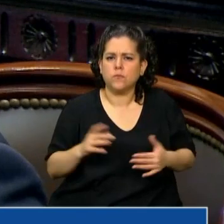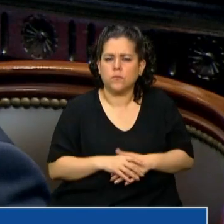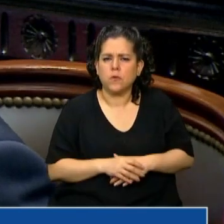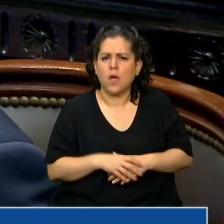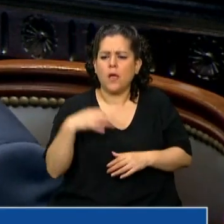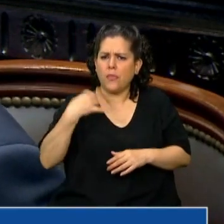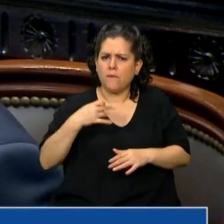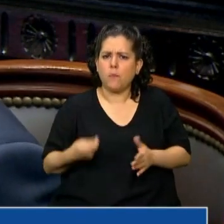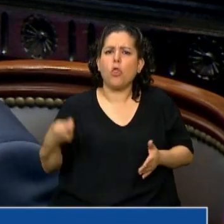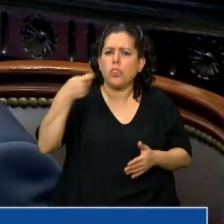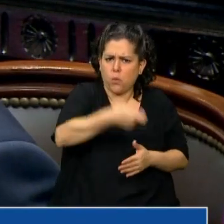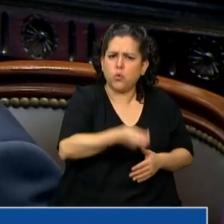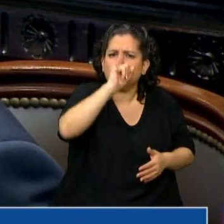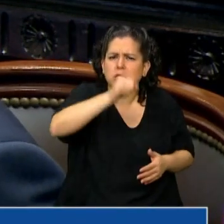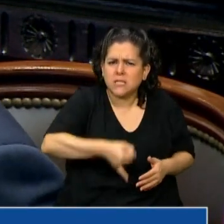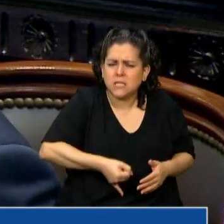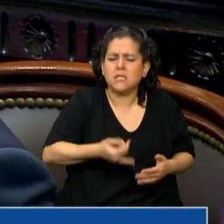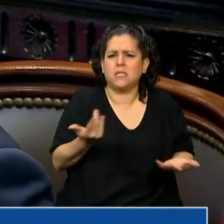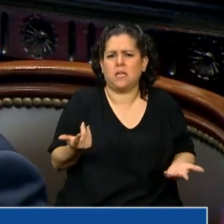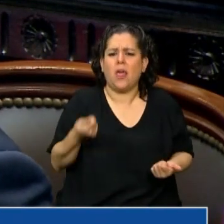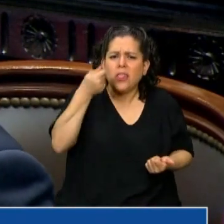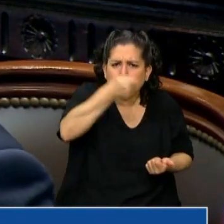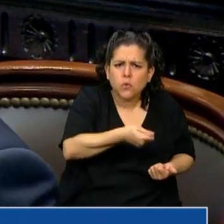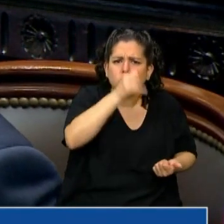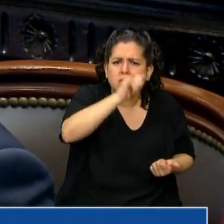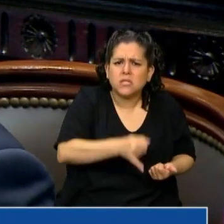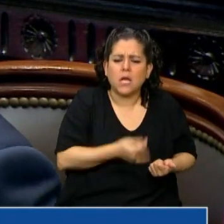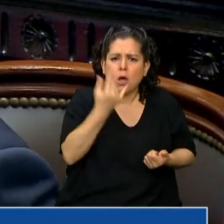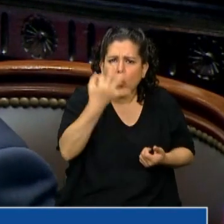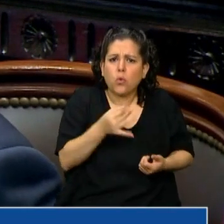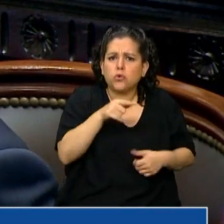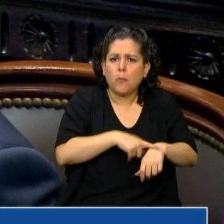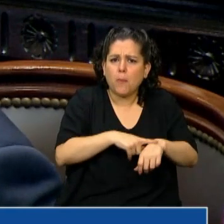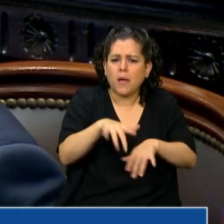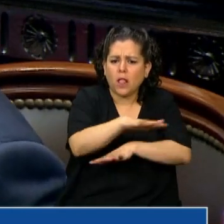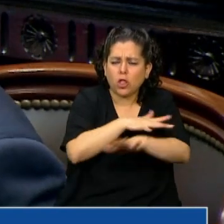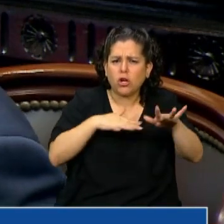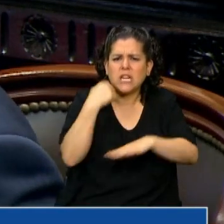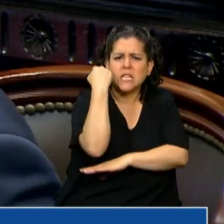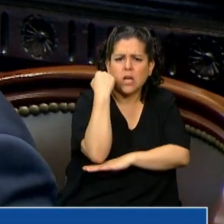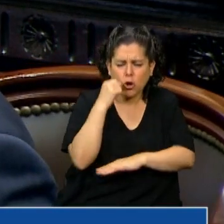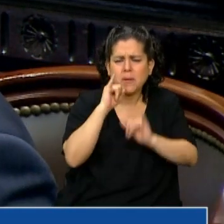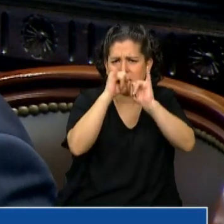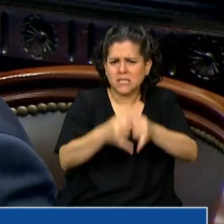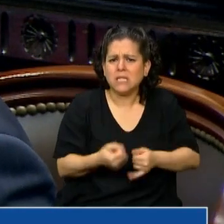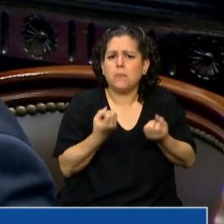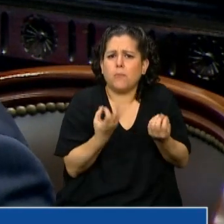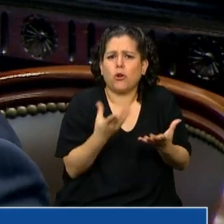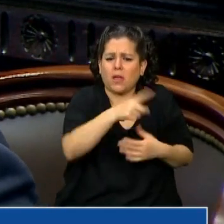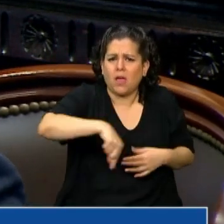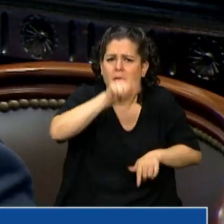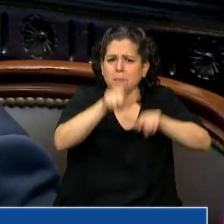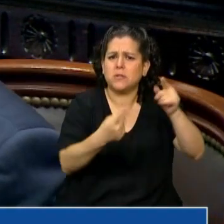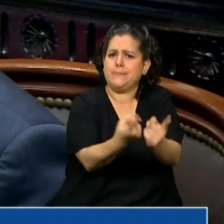Hagamos una devolución, sí. Hagámosla en este contexto de crisis económica que lo necesita el pueblo argentino.